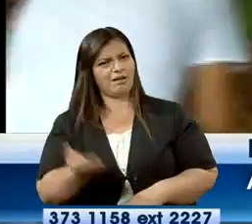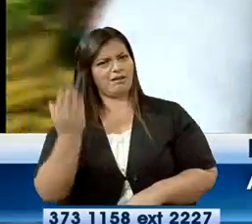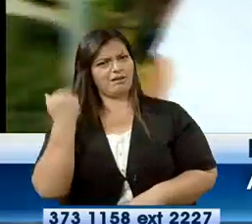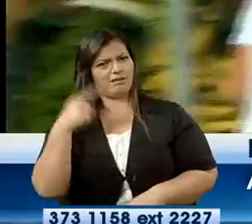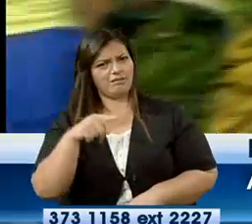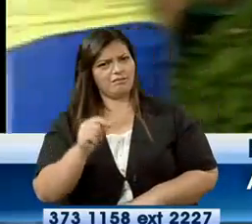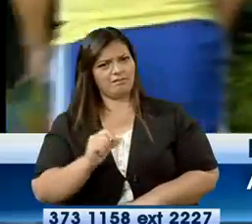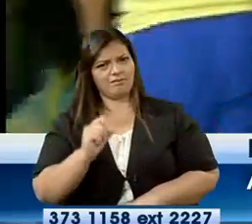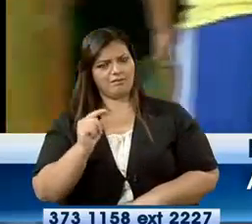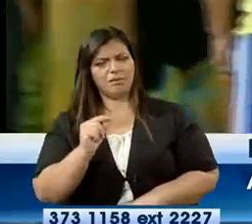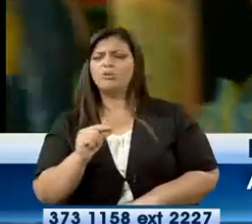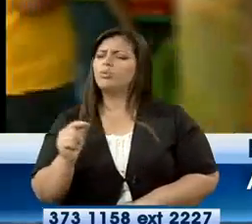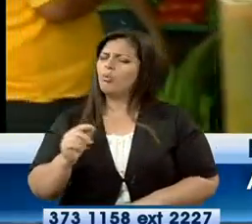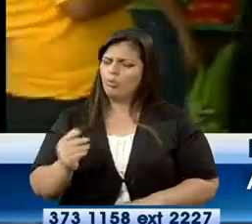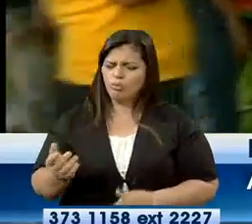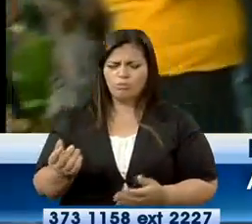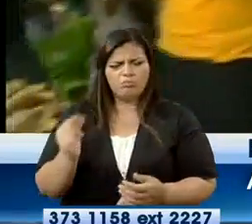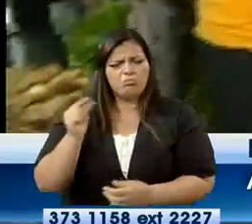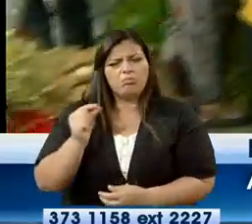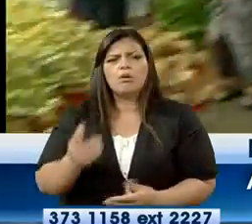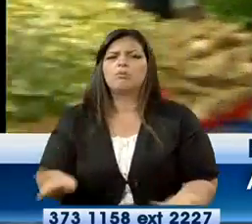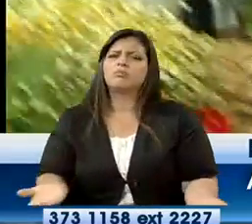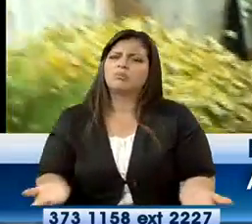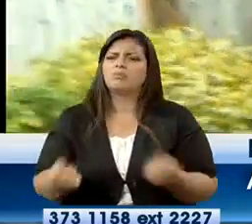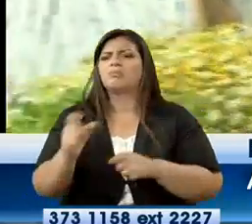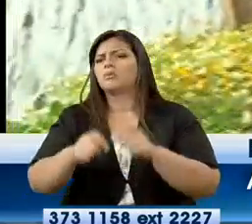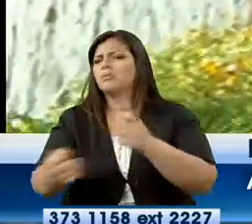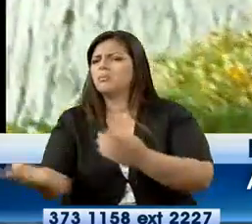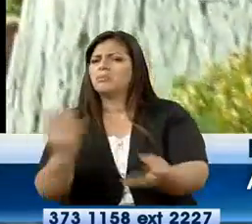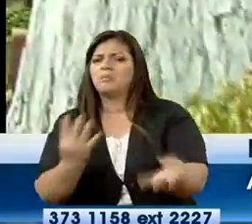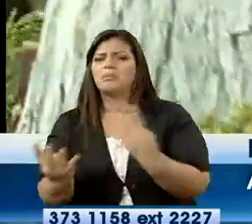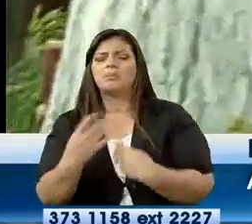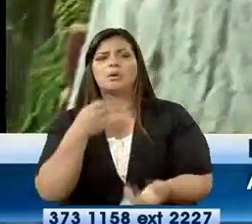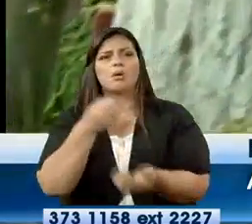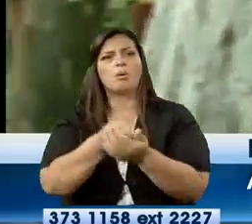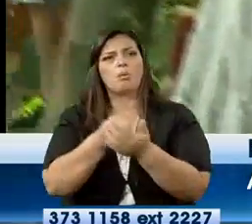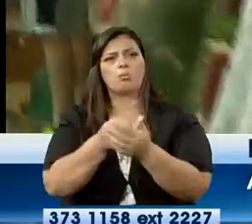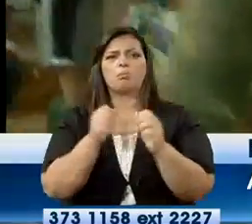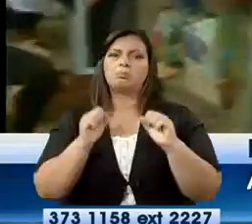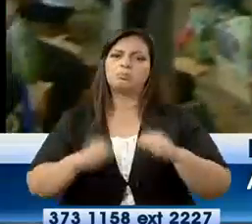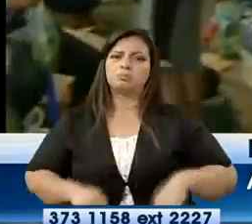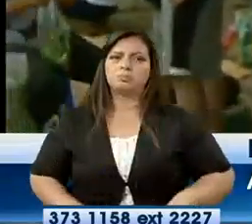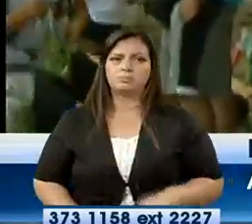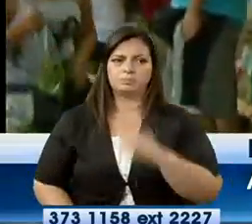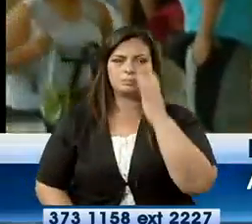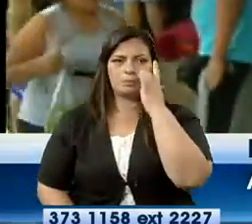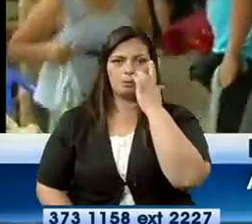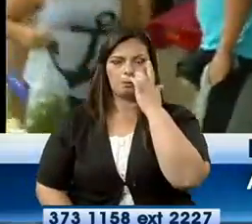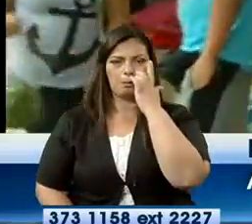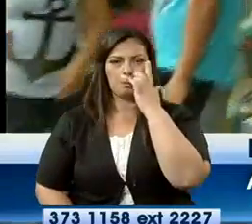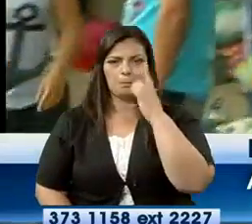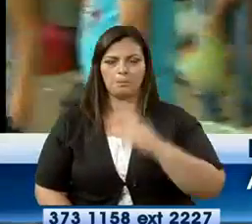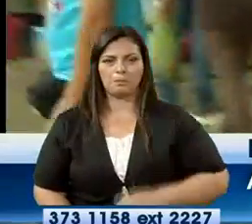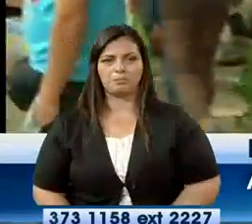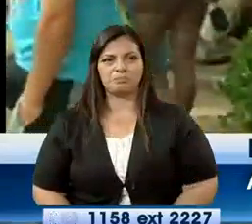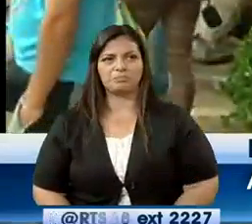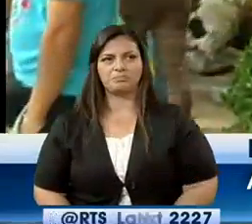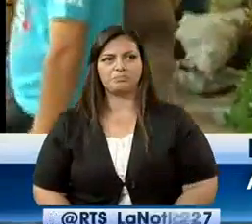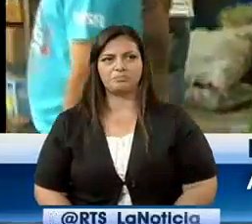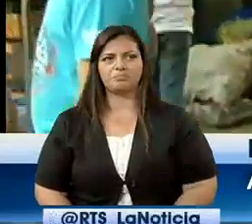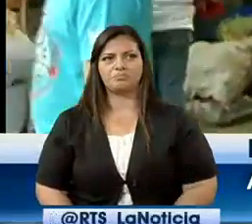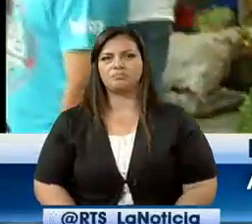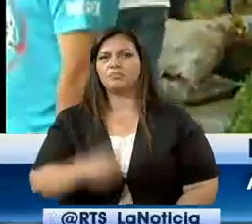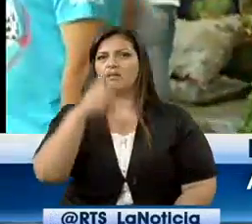venir. Ajá. Listo, muchas gracias. ¿Sí? Tengo entendido, se me ha comunicado que estos trabajos